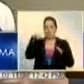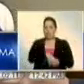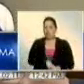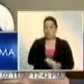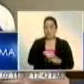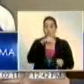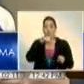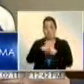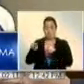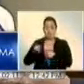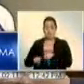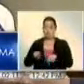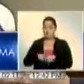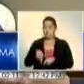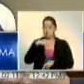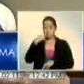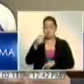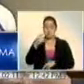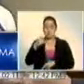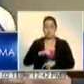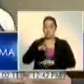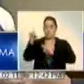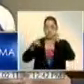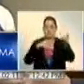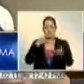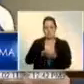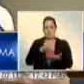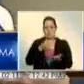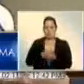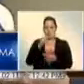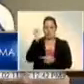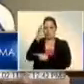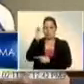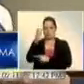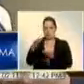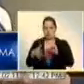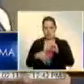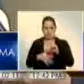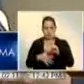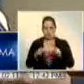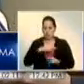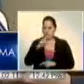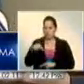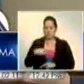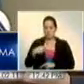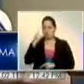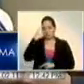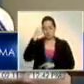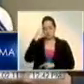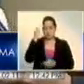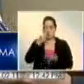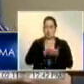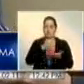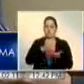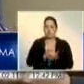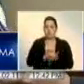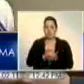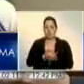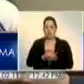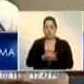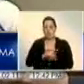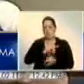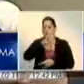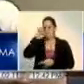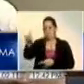donde según él se ha dicho que estos viajes se pagaron con recursos del Parlatino. Nosotros no estamos cuestionando con qué dinero se pagaron estos viajes.